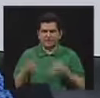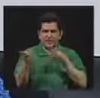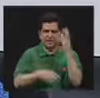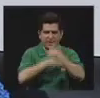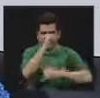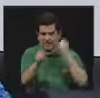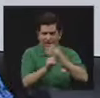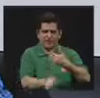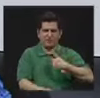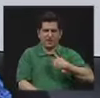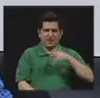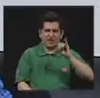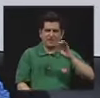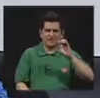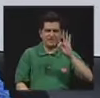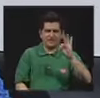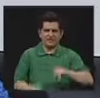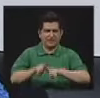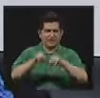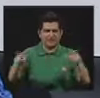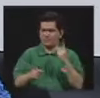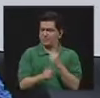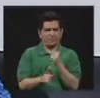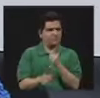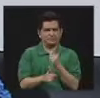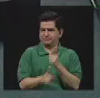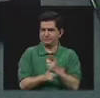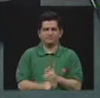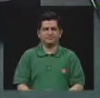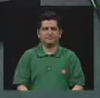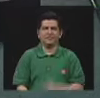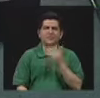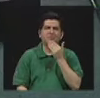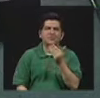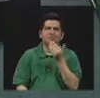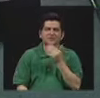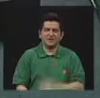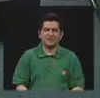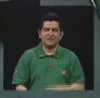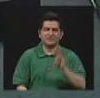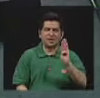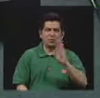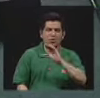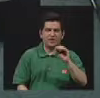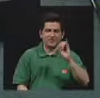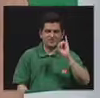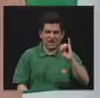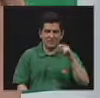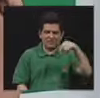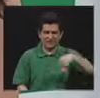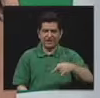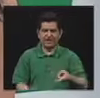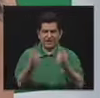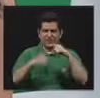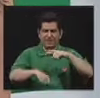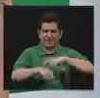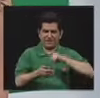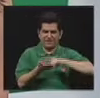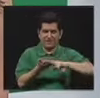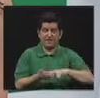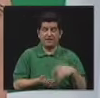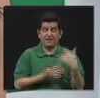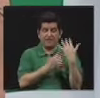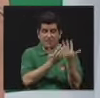mercadeo a nivel internacional que está teniendo el ICT, que tampoco es la más apta. Agradecemos a Boris y a Ivette por acompañarnos hoy en Era Verde y